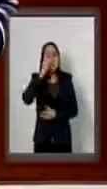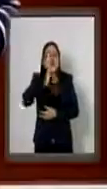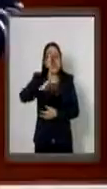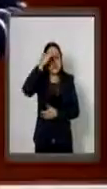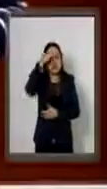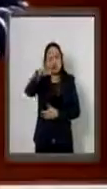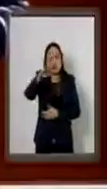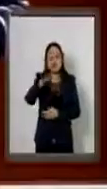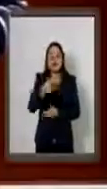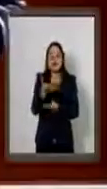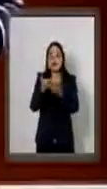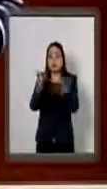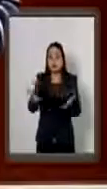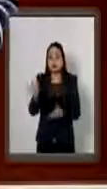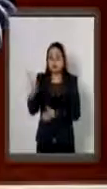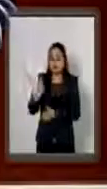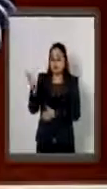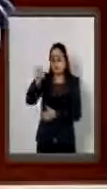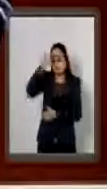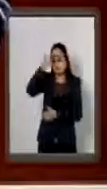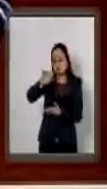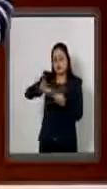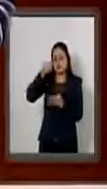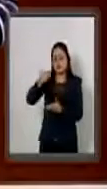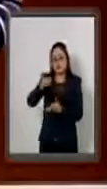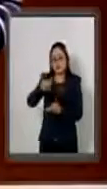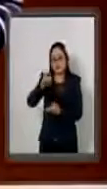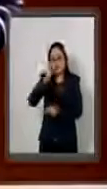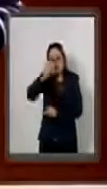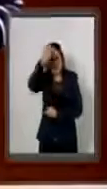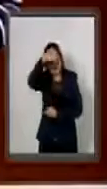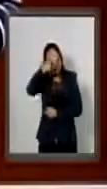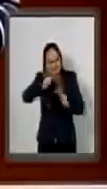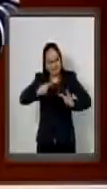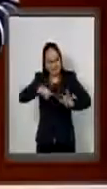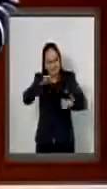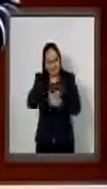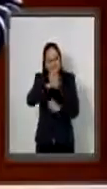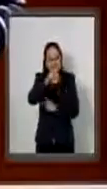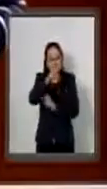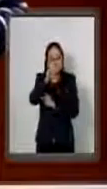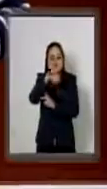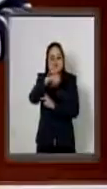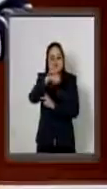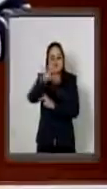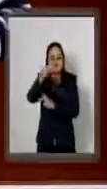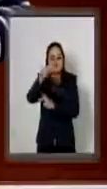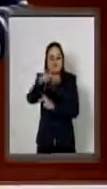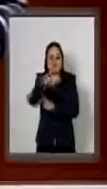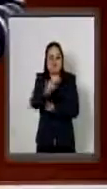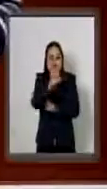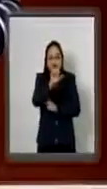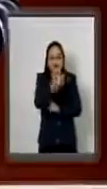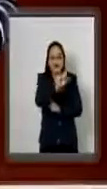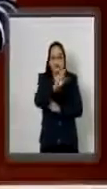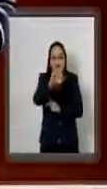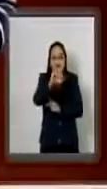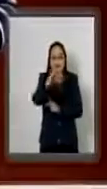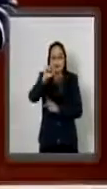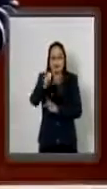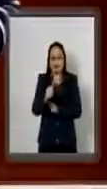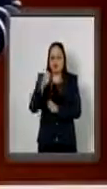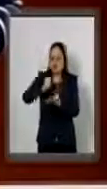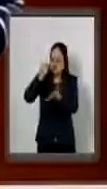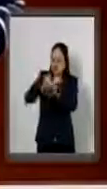seguramente recuerdan el voto particular de don Ponciano Arriaga, que fue aprobado